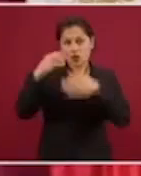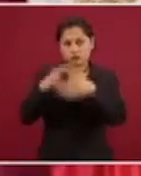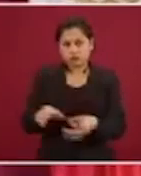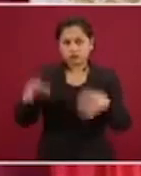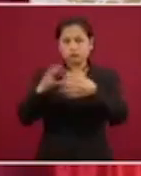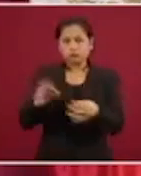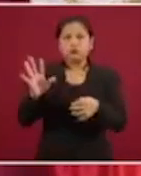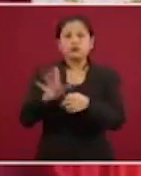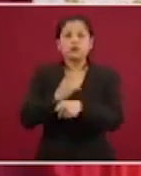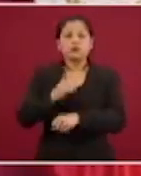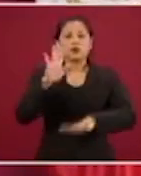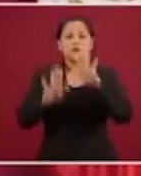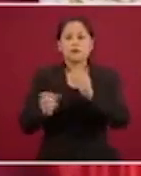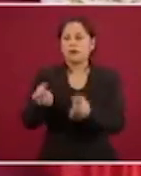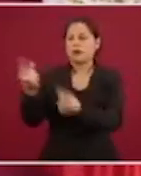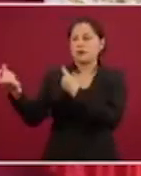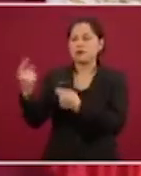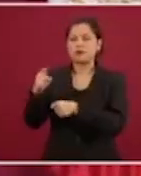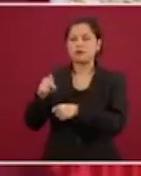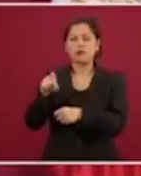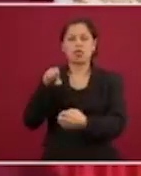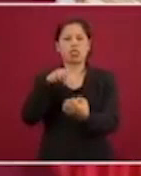noticias falsas,